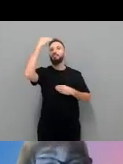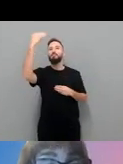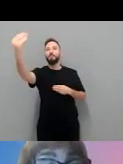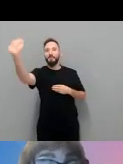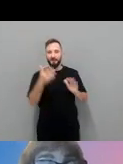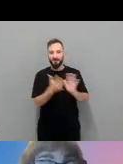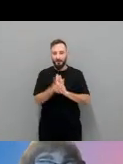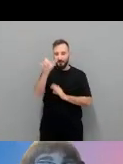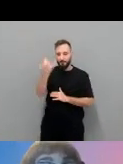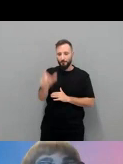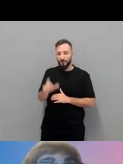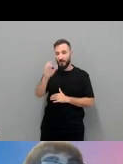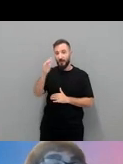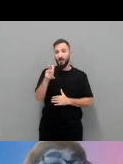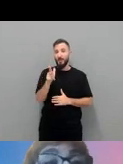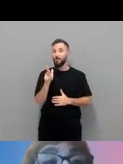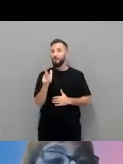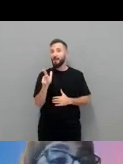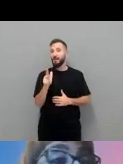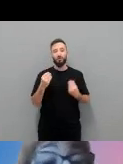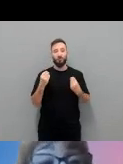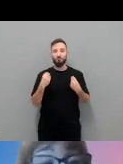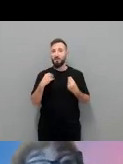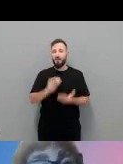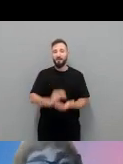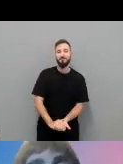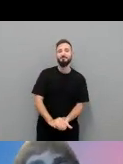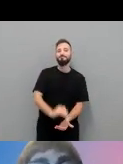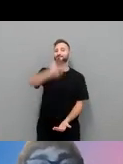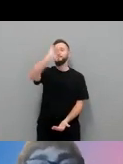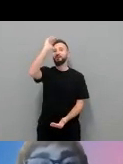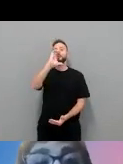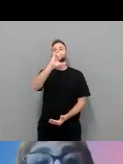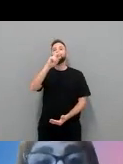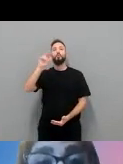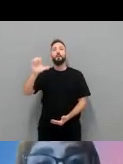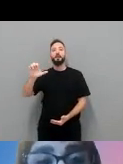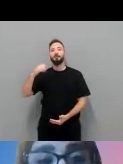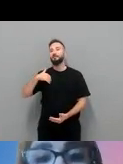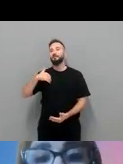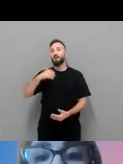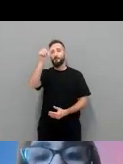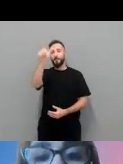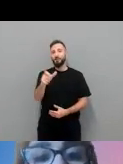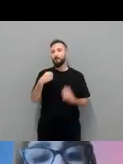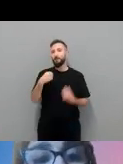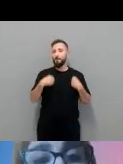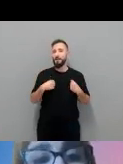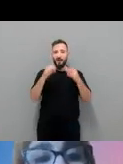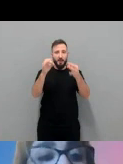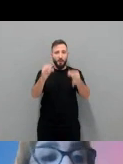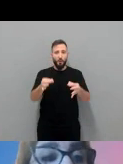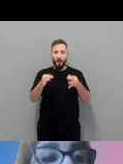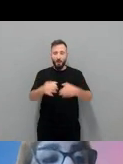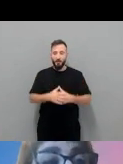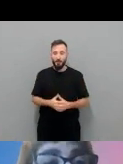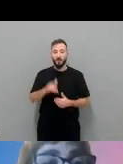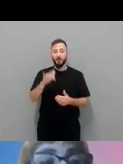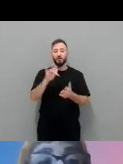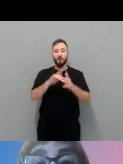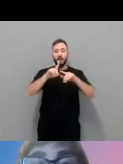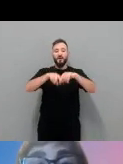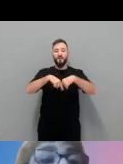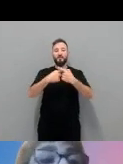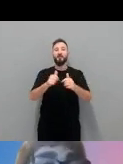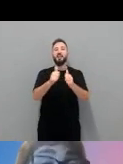persona progenitora que va a tener derecho durante toda la vida a la prestación CUME es la misma, ¿vale? Con las familias divorciadas y